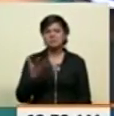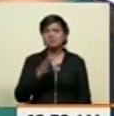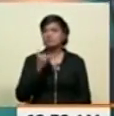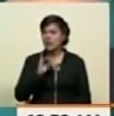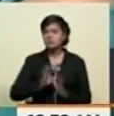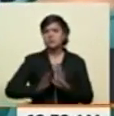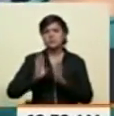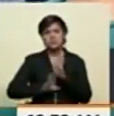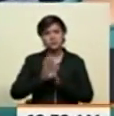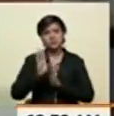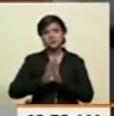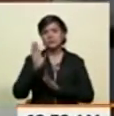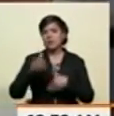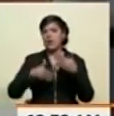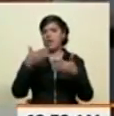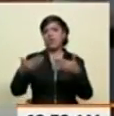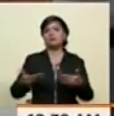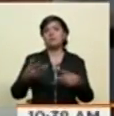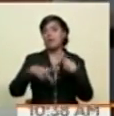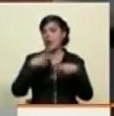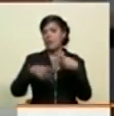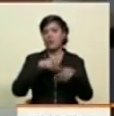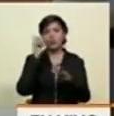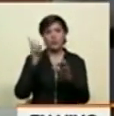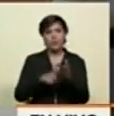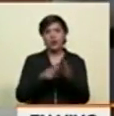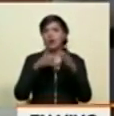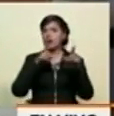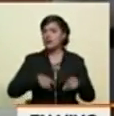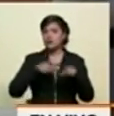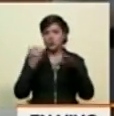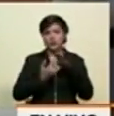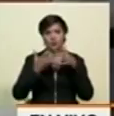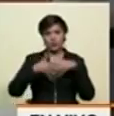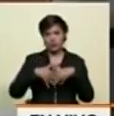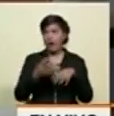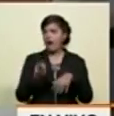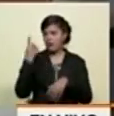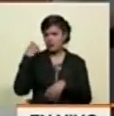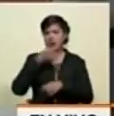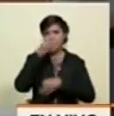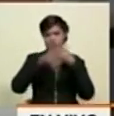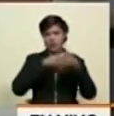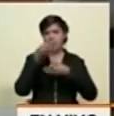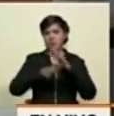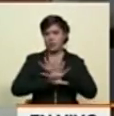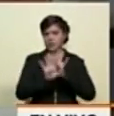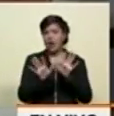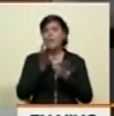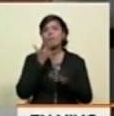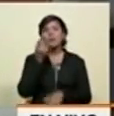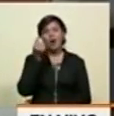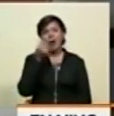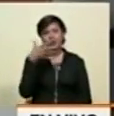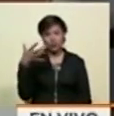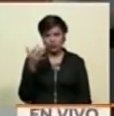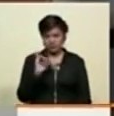riqueza para los productores y para la agroindustria. Ayer lo señalábamos, poníamos el caso del arroz, por ejemplo.